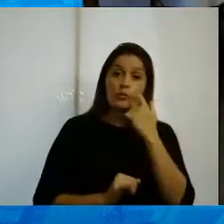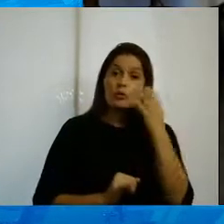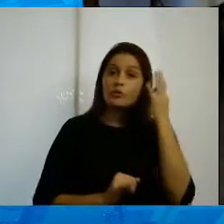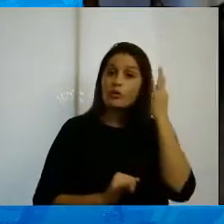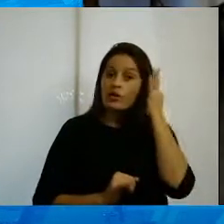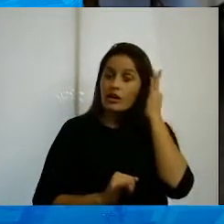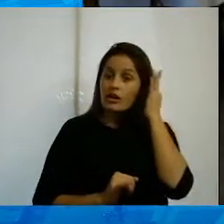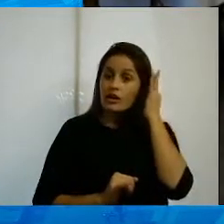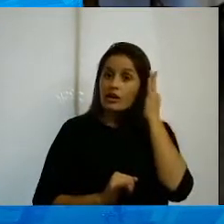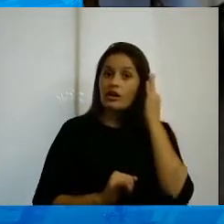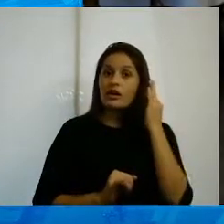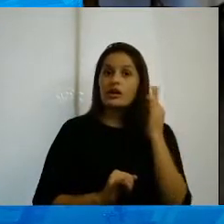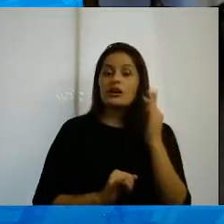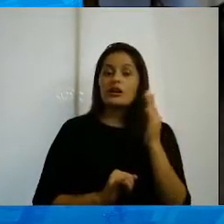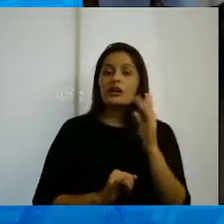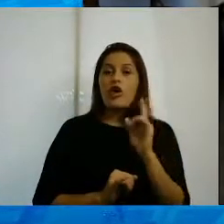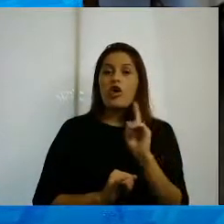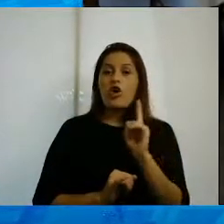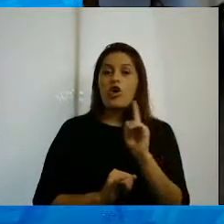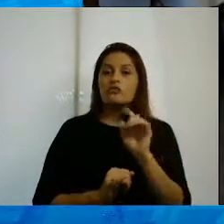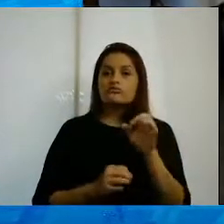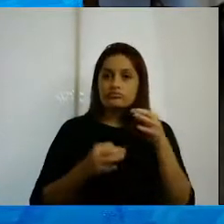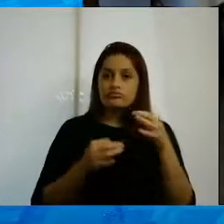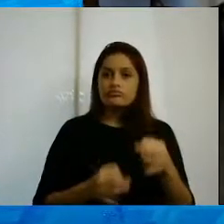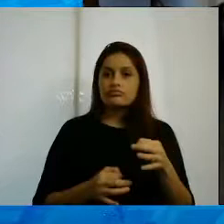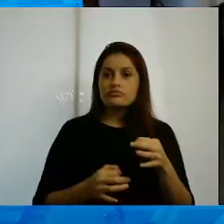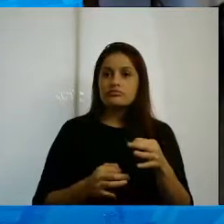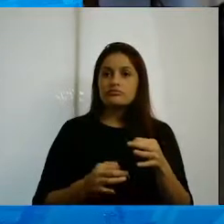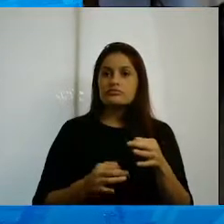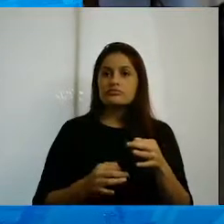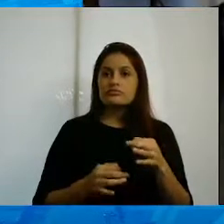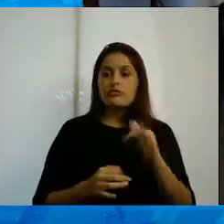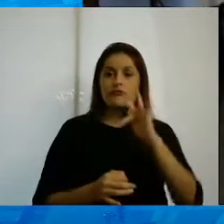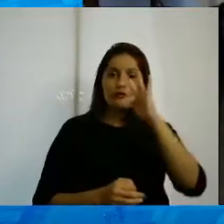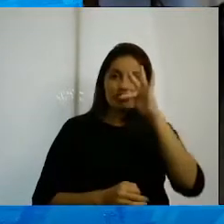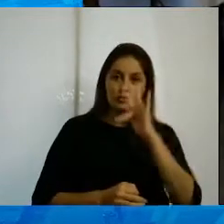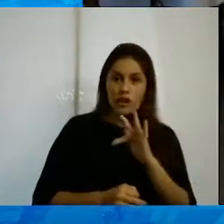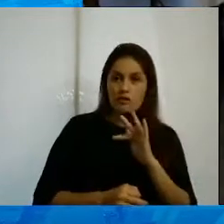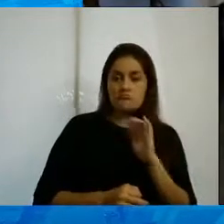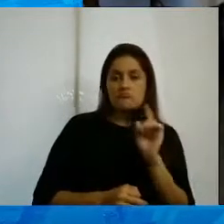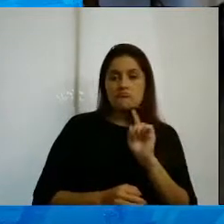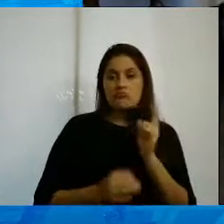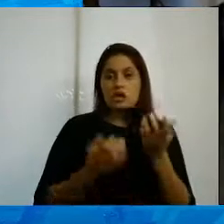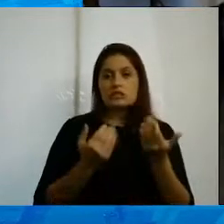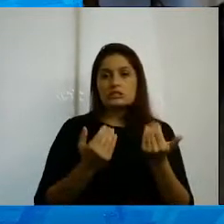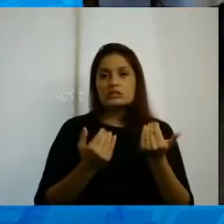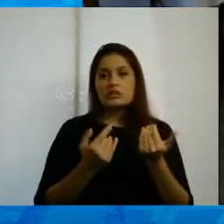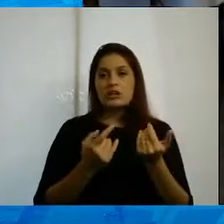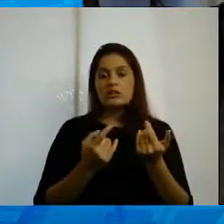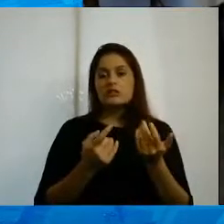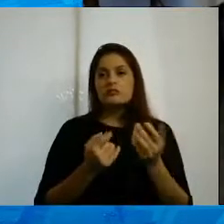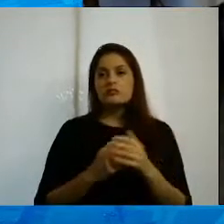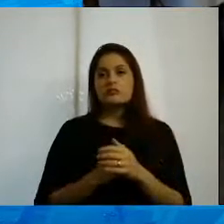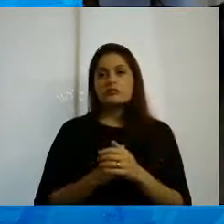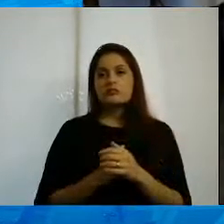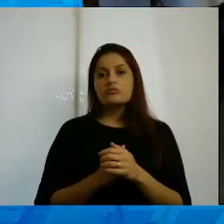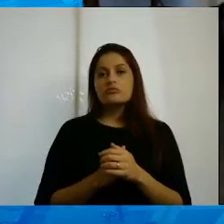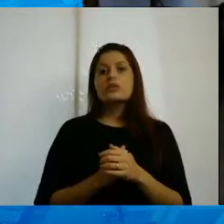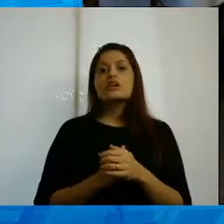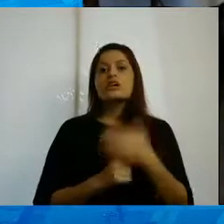pie o no da garantías de que sean adjudicados por el solo hecho de ser funcionario. Así que me parecía importante